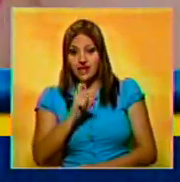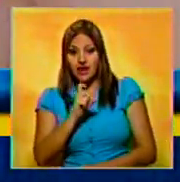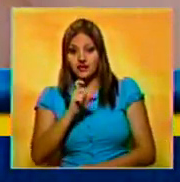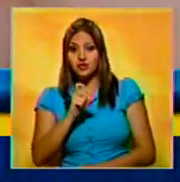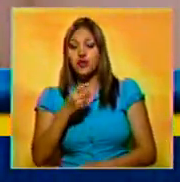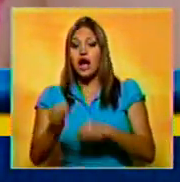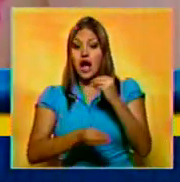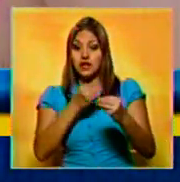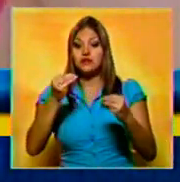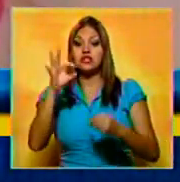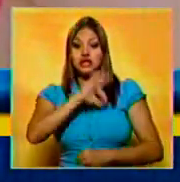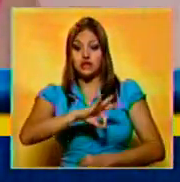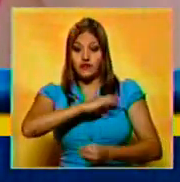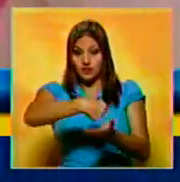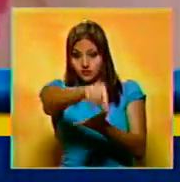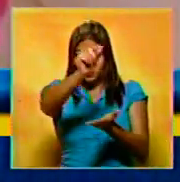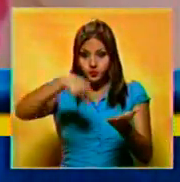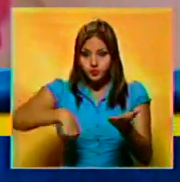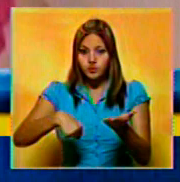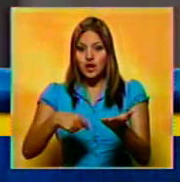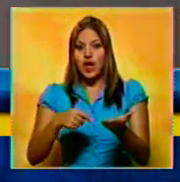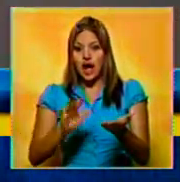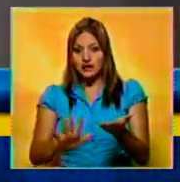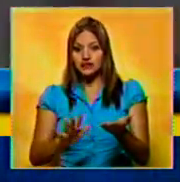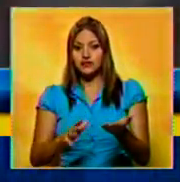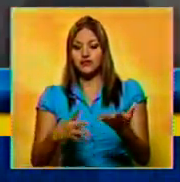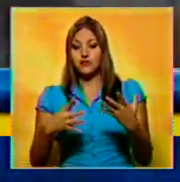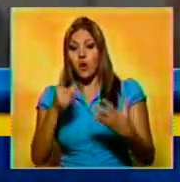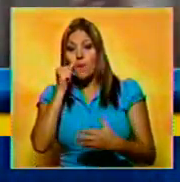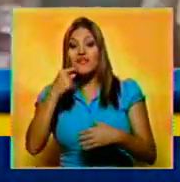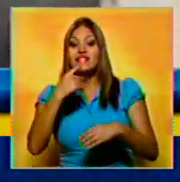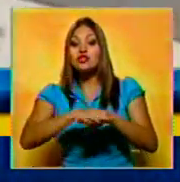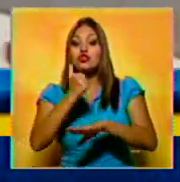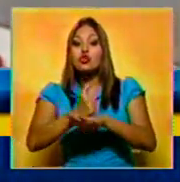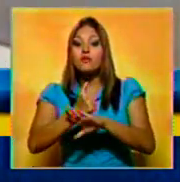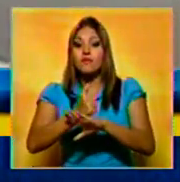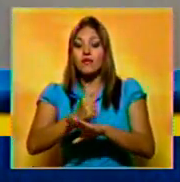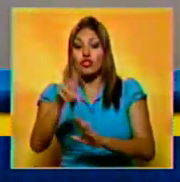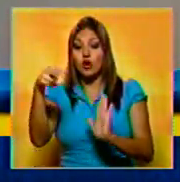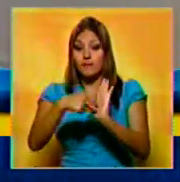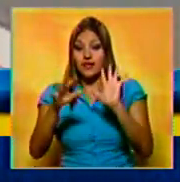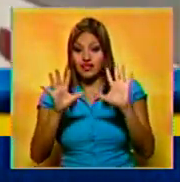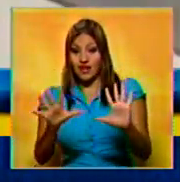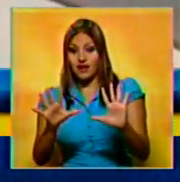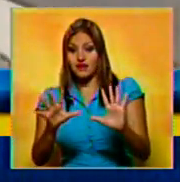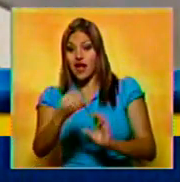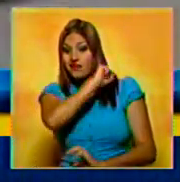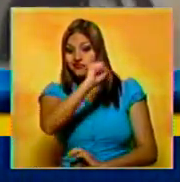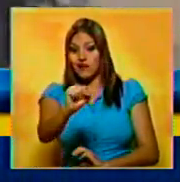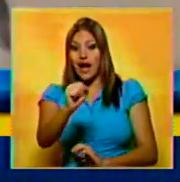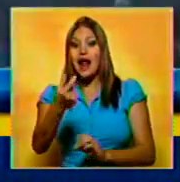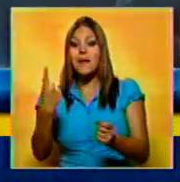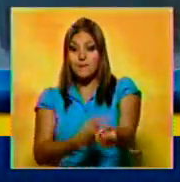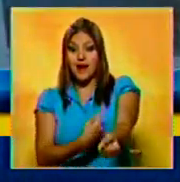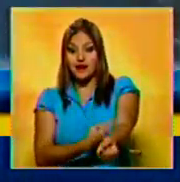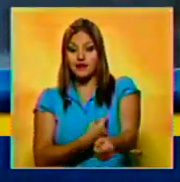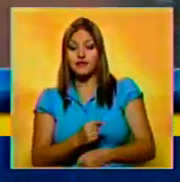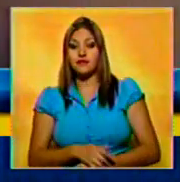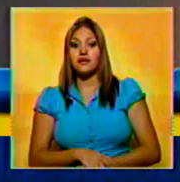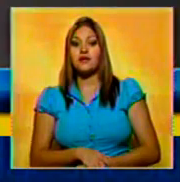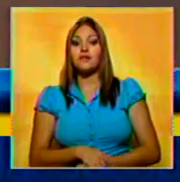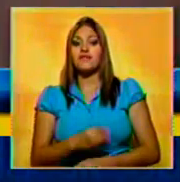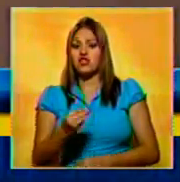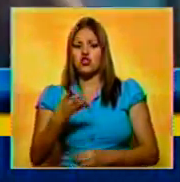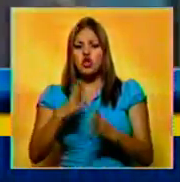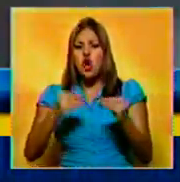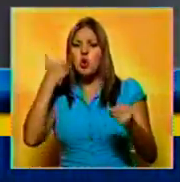en una ceremonia civil con Víctor jingoli considerado culpable del asesinato en 2010 de Johann casas el novio fue recibido con